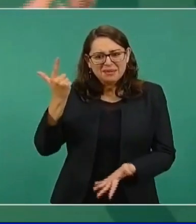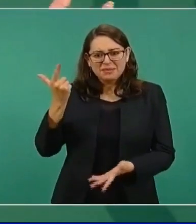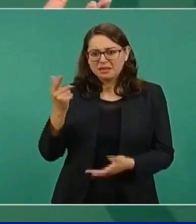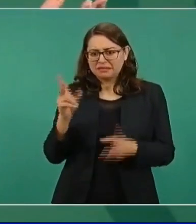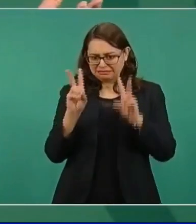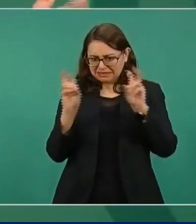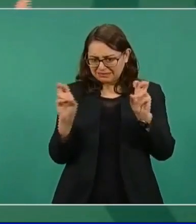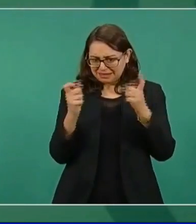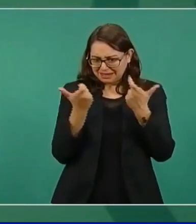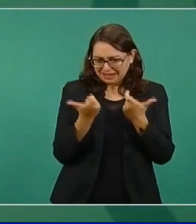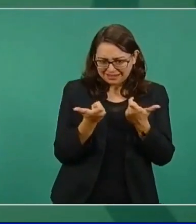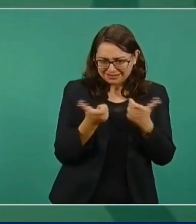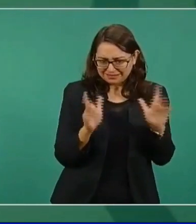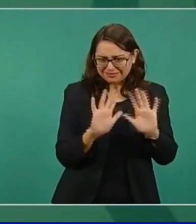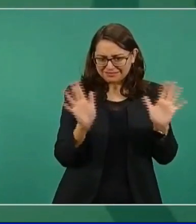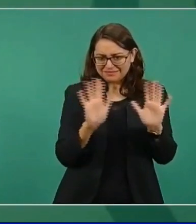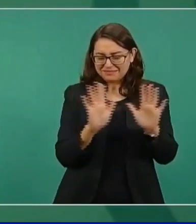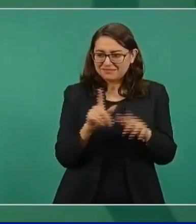a miles de familias.